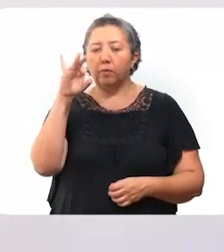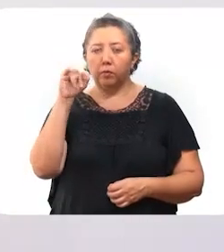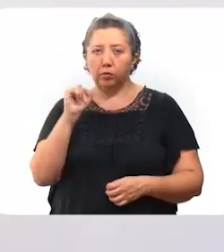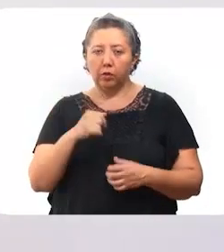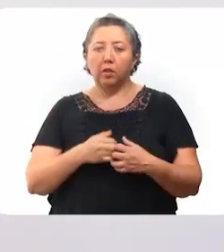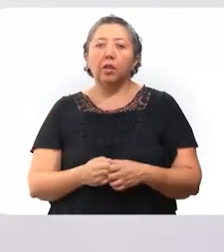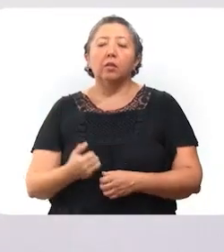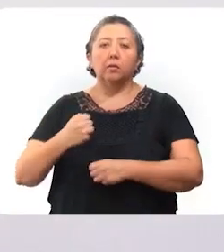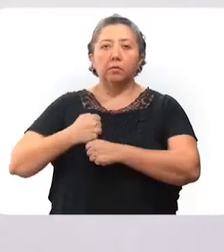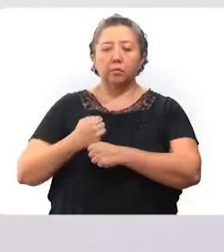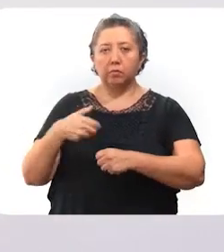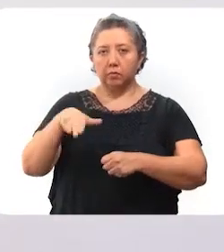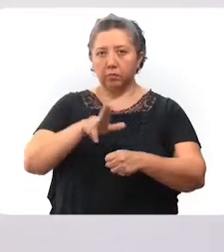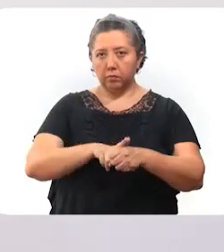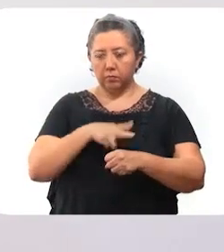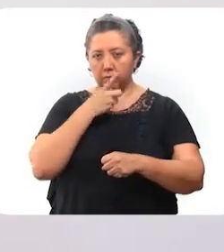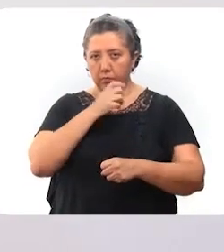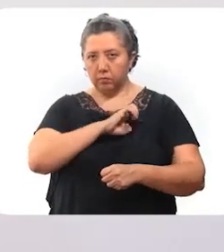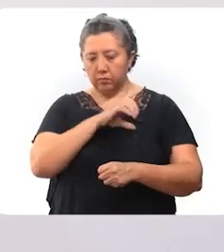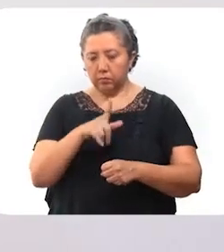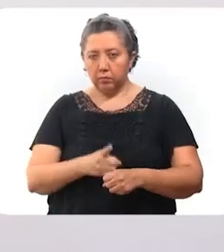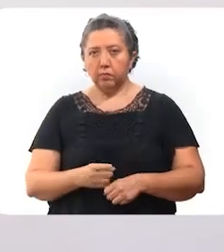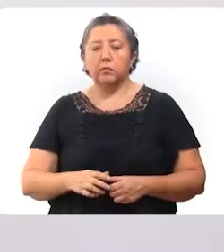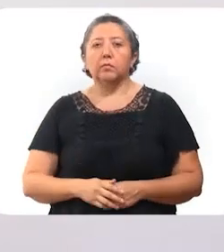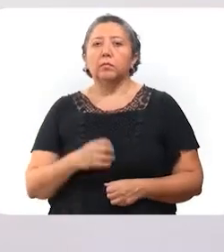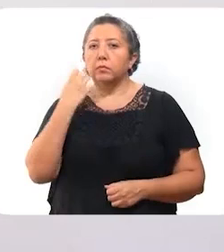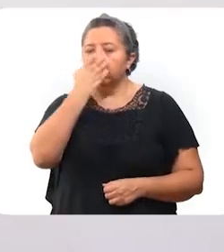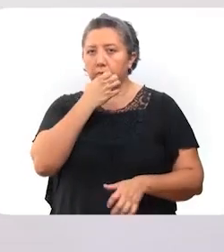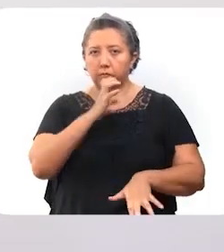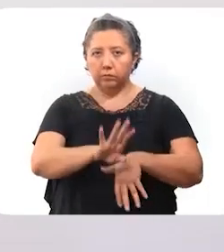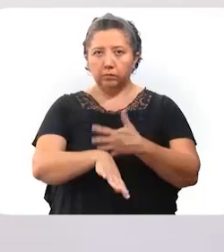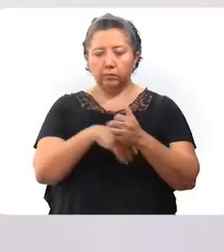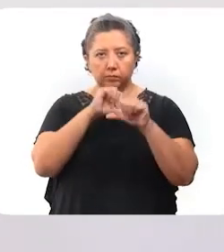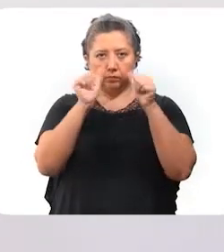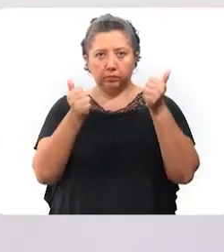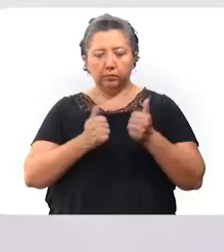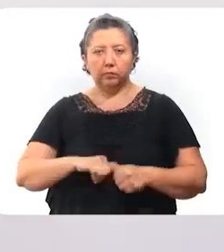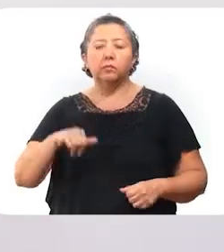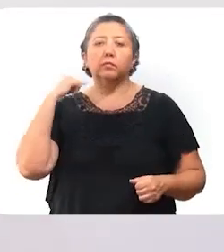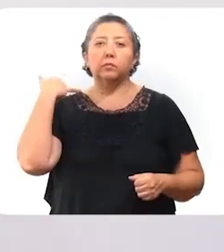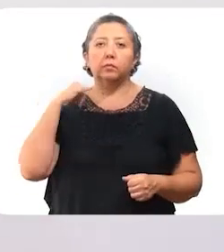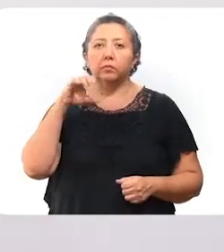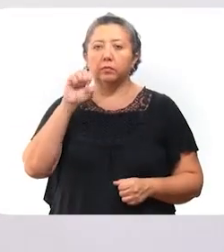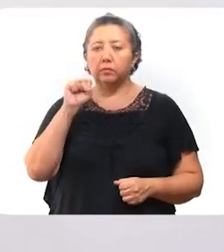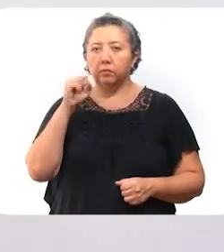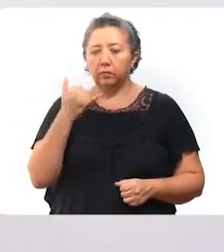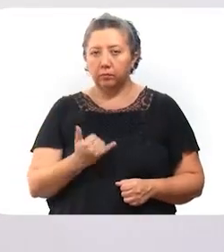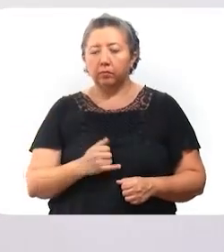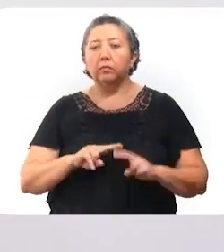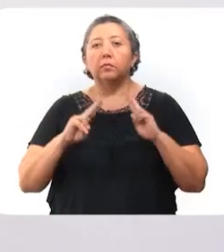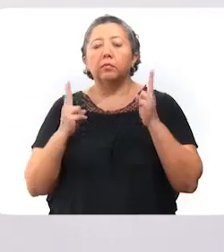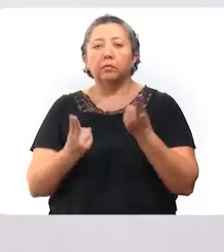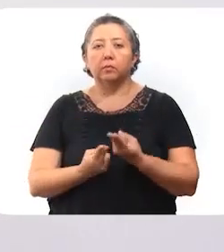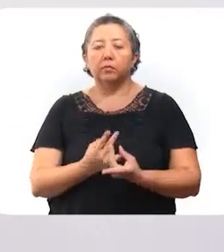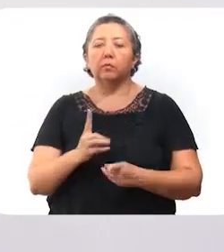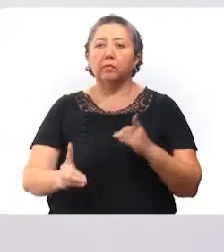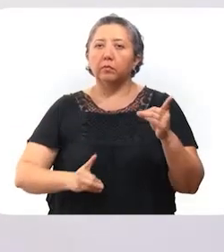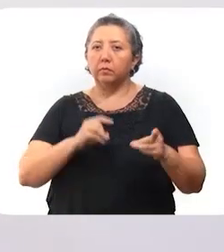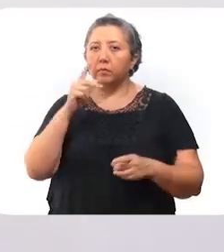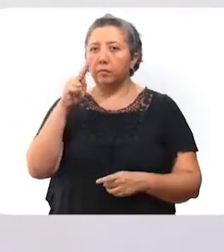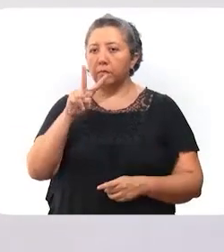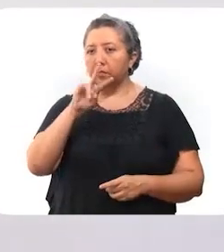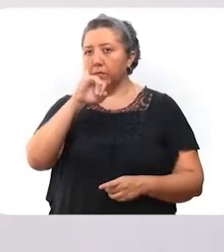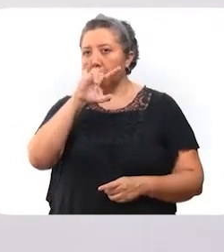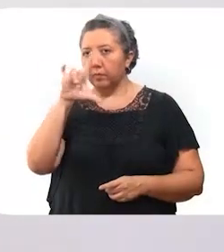Hospital Militar Regional de Especialidades, la Escuela Superior de Artes de Yucatán, la Unidad Deportiva Villa